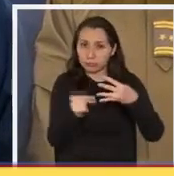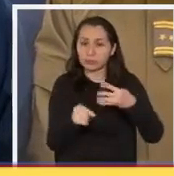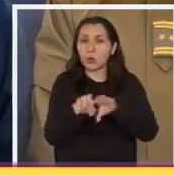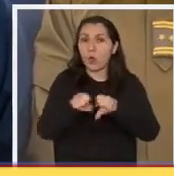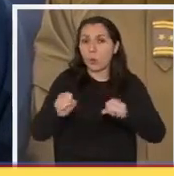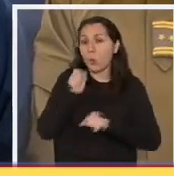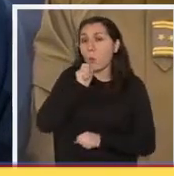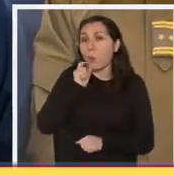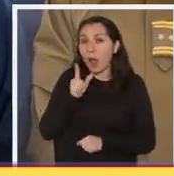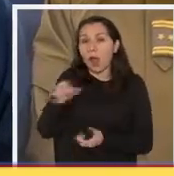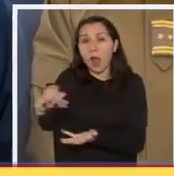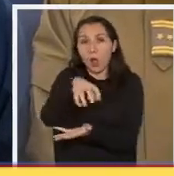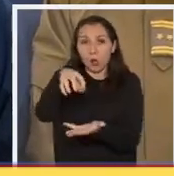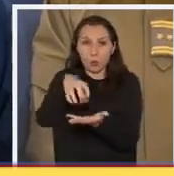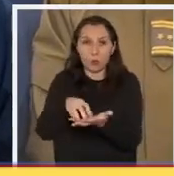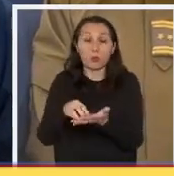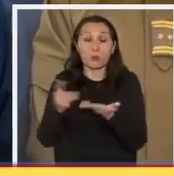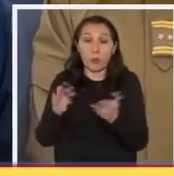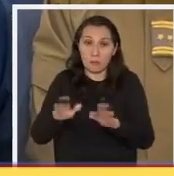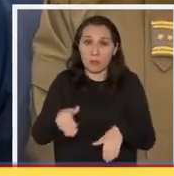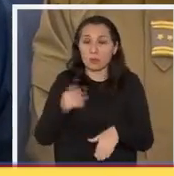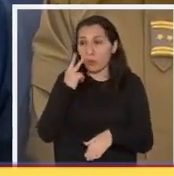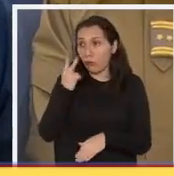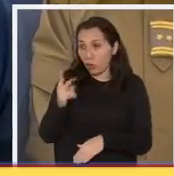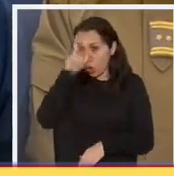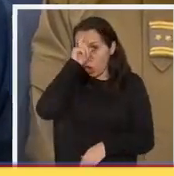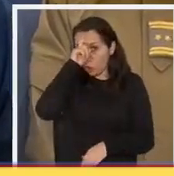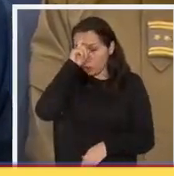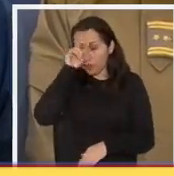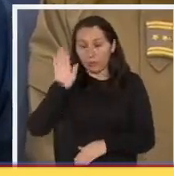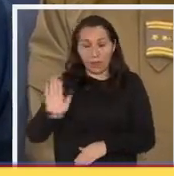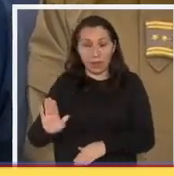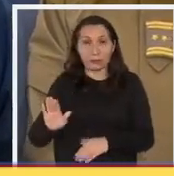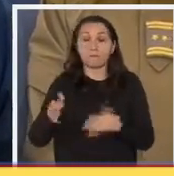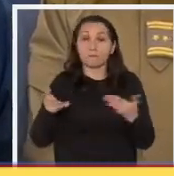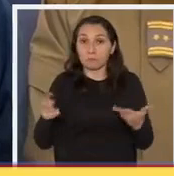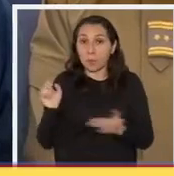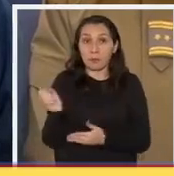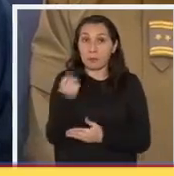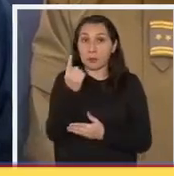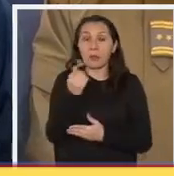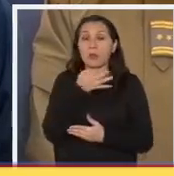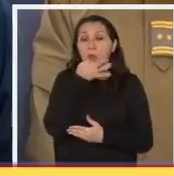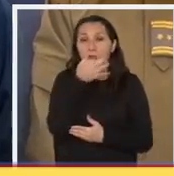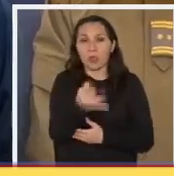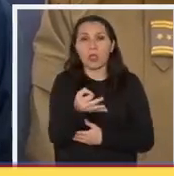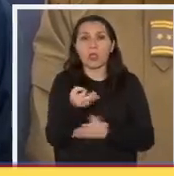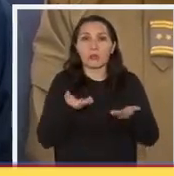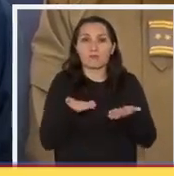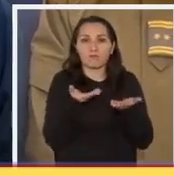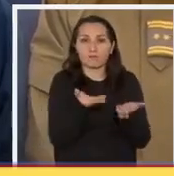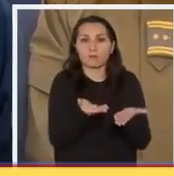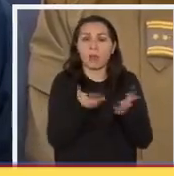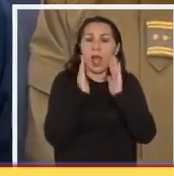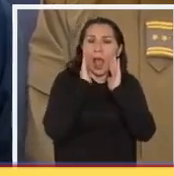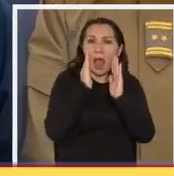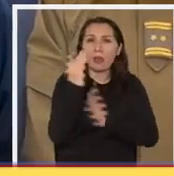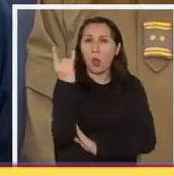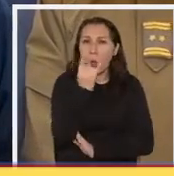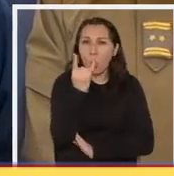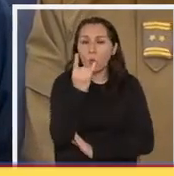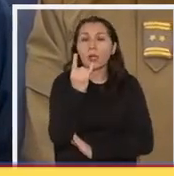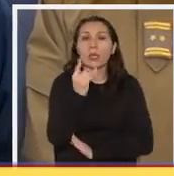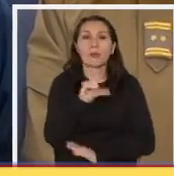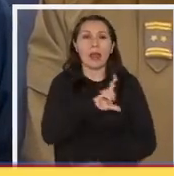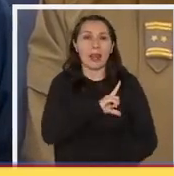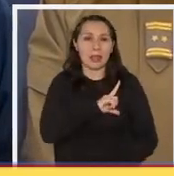con la comuna a propósito de lo que acabamos de ver en el hospital. En primer lugar, como ya les había mencionado, se está prestando actualmente atención de urgencia